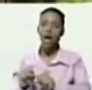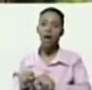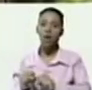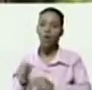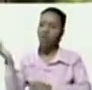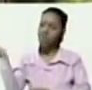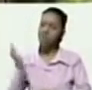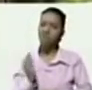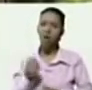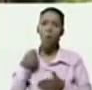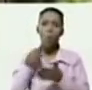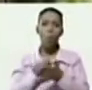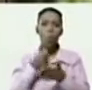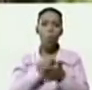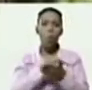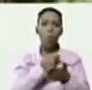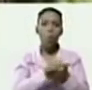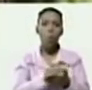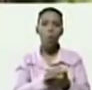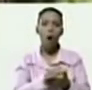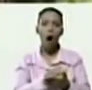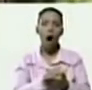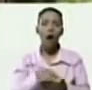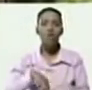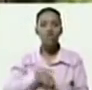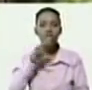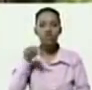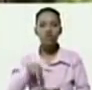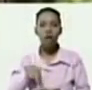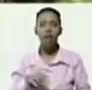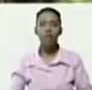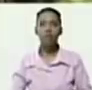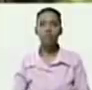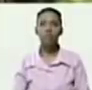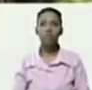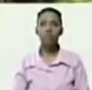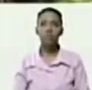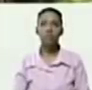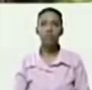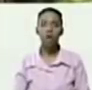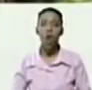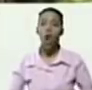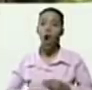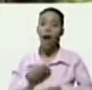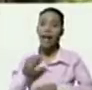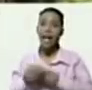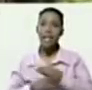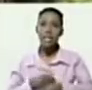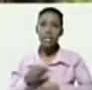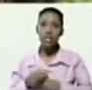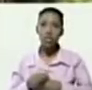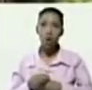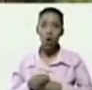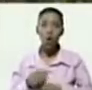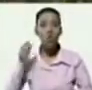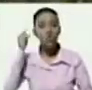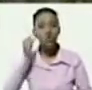a someter a los nacionales. Lo que hizo Antonio José de